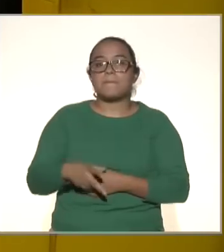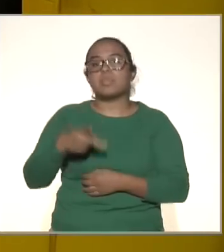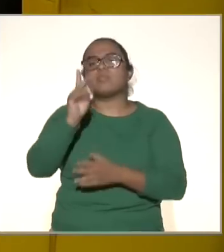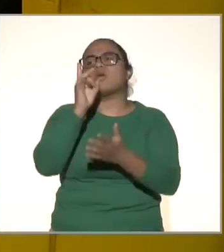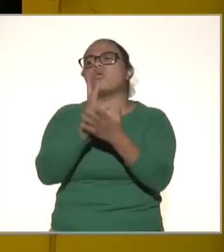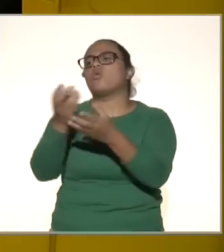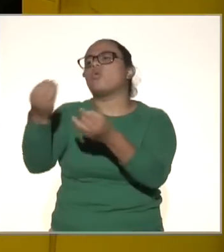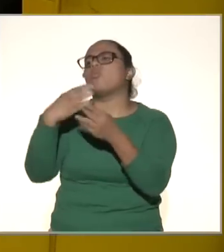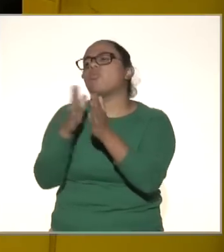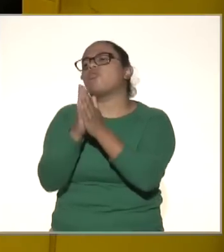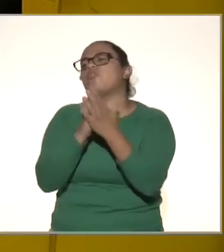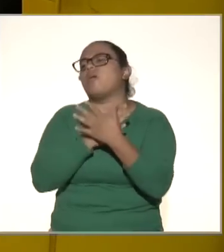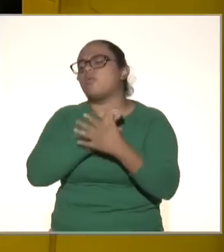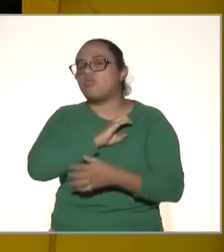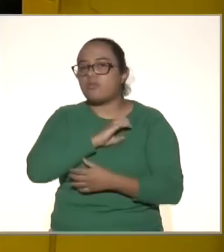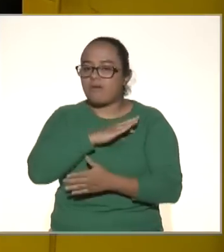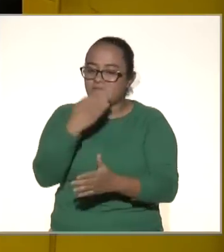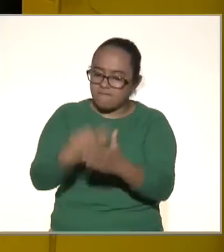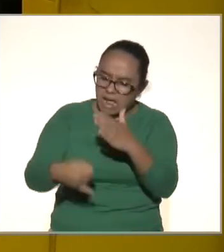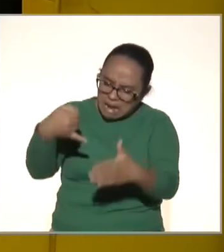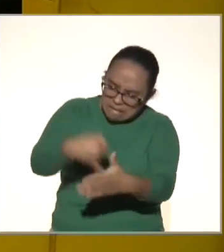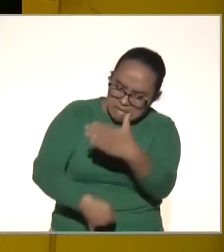que me quieras, es que quiero